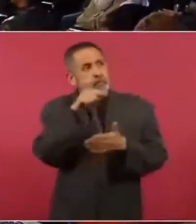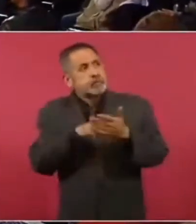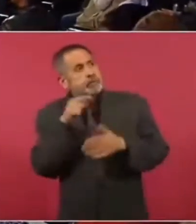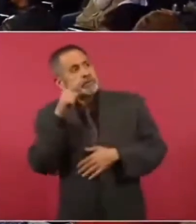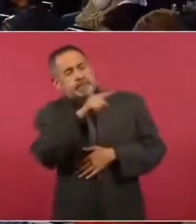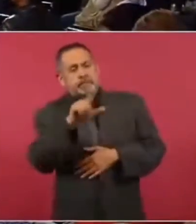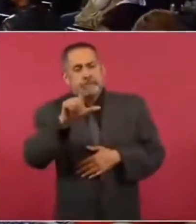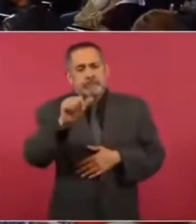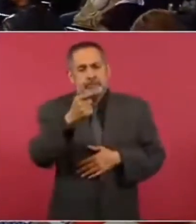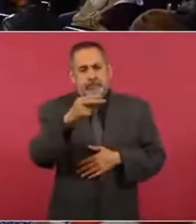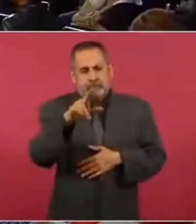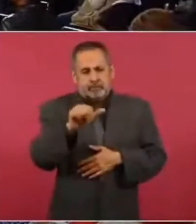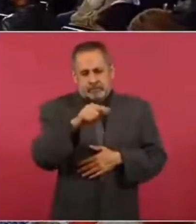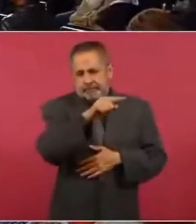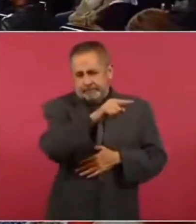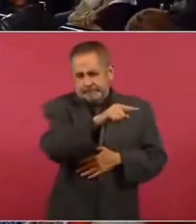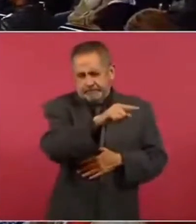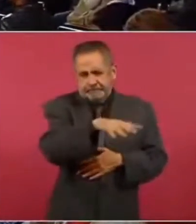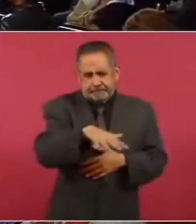En todo sentido.